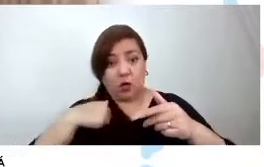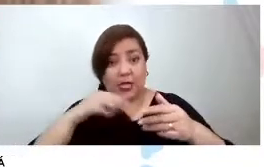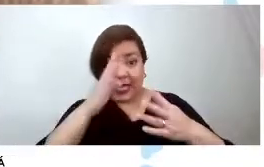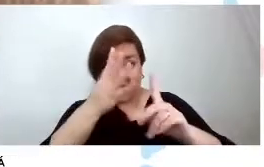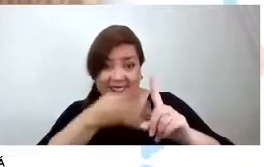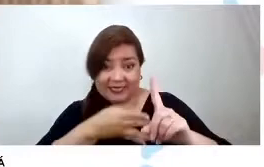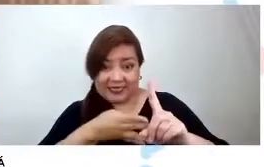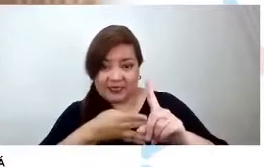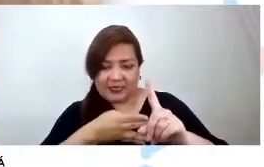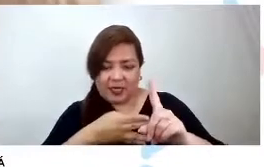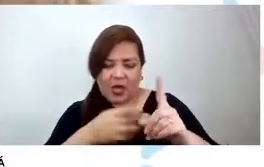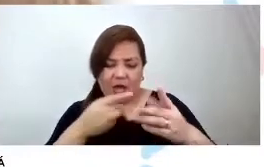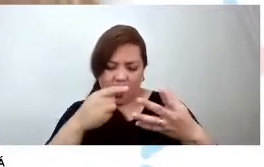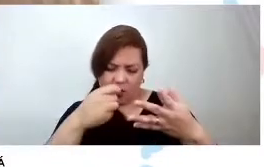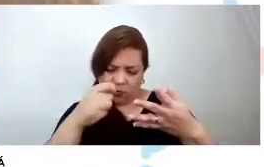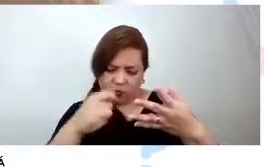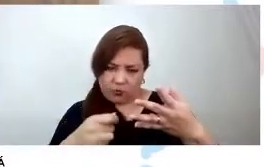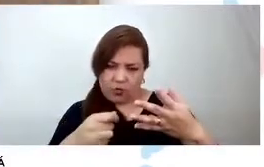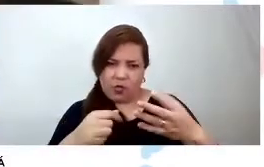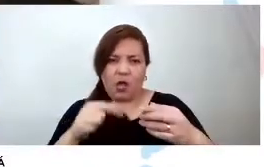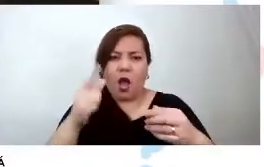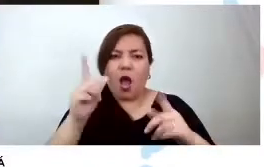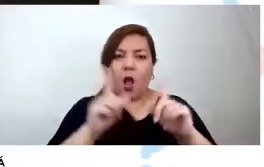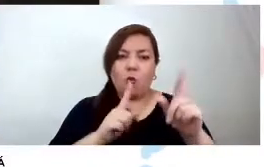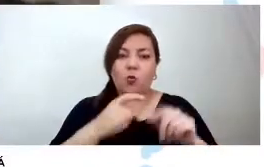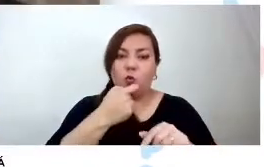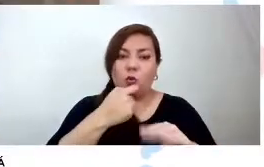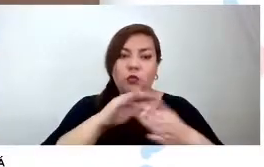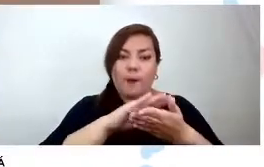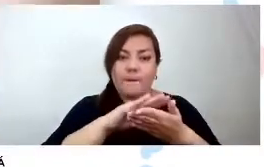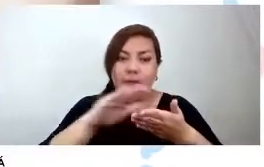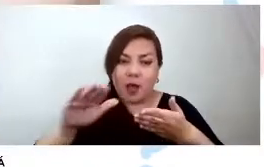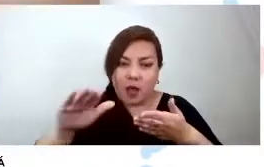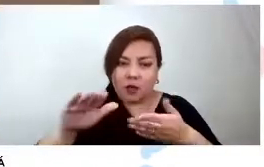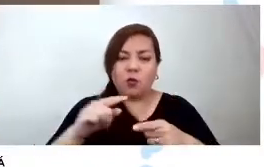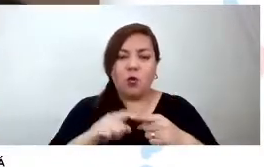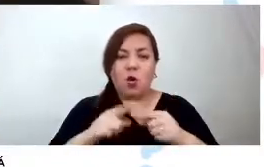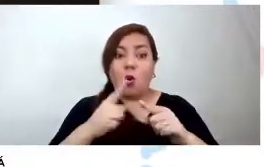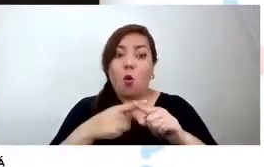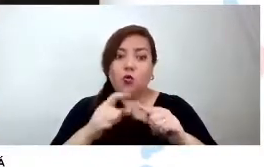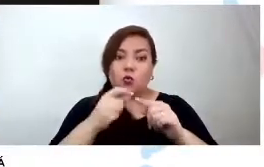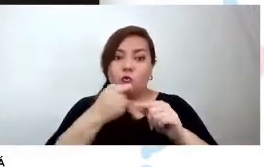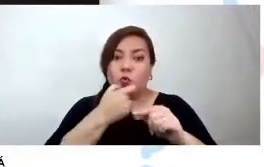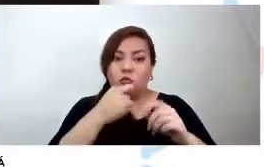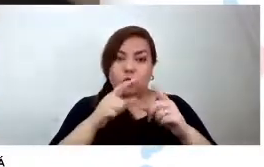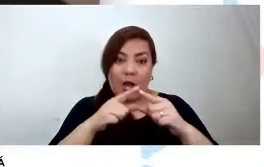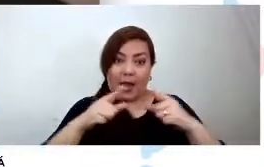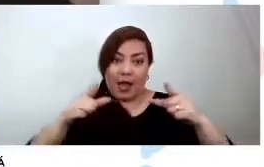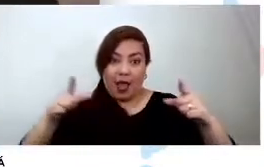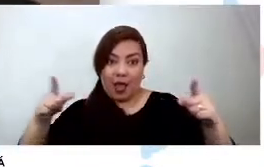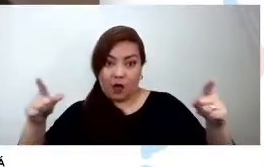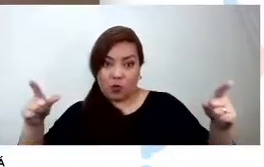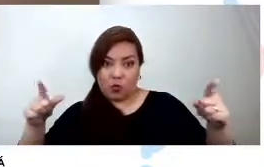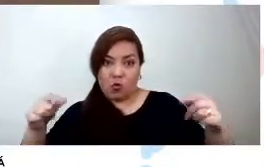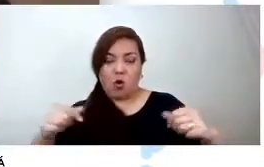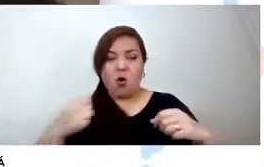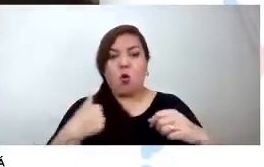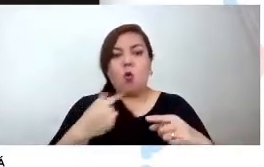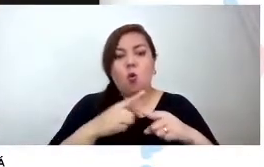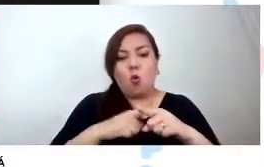características diagnósticas. Vamos a tener huesos planos, vamos a tener huesos largos, vamos a tener huesos